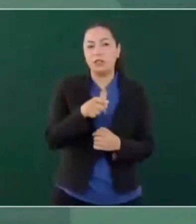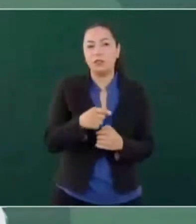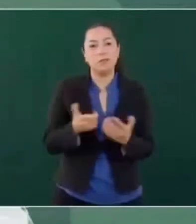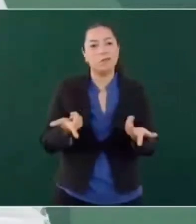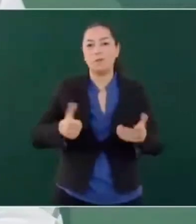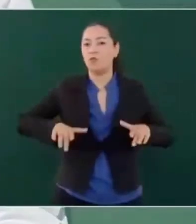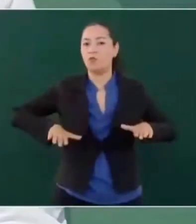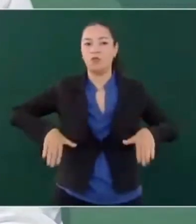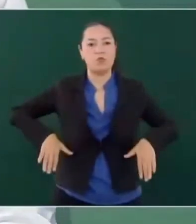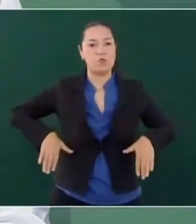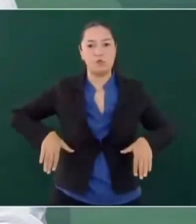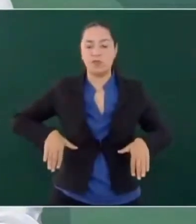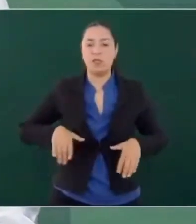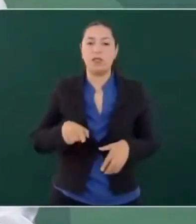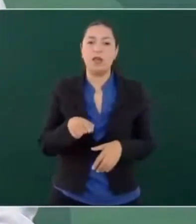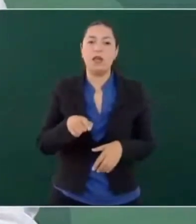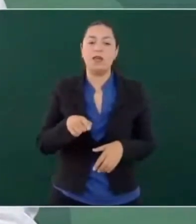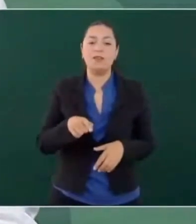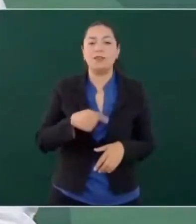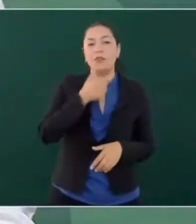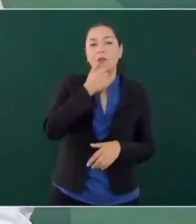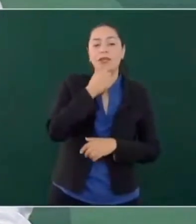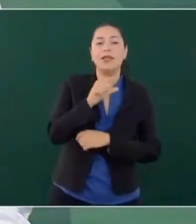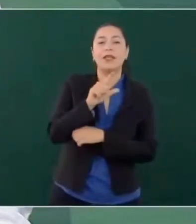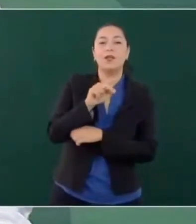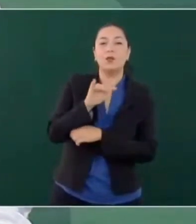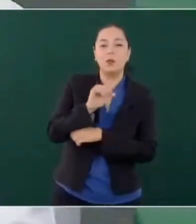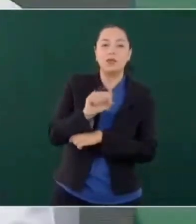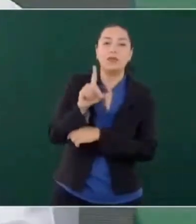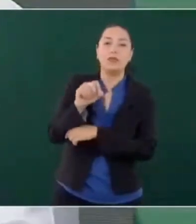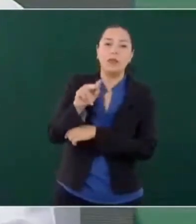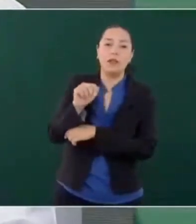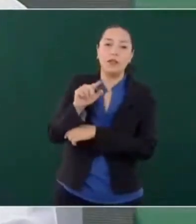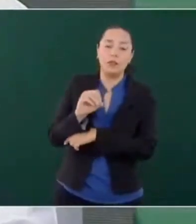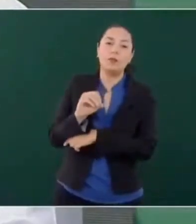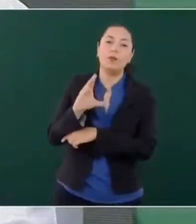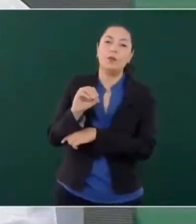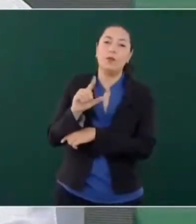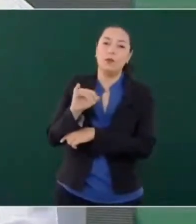cobardemente a Luis Donaldo Colosio,